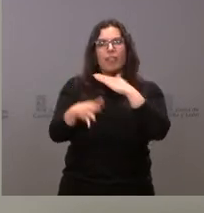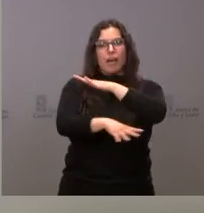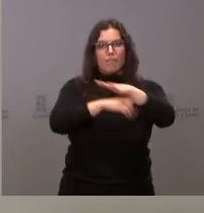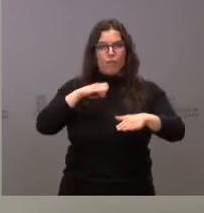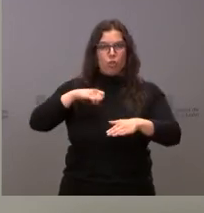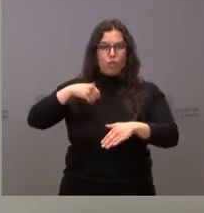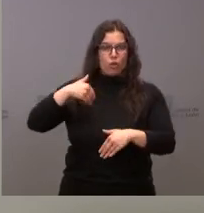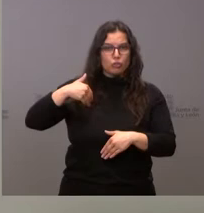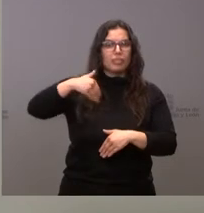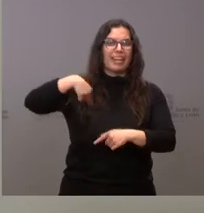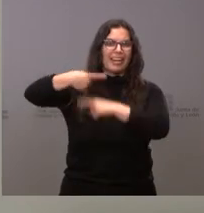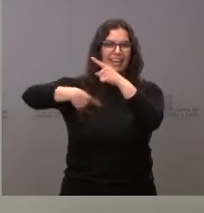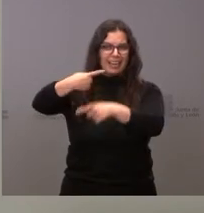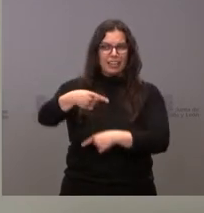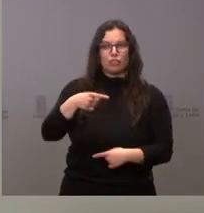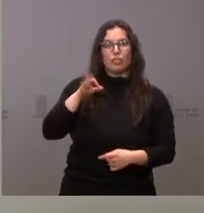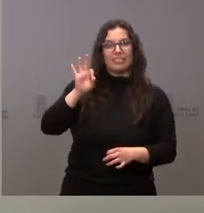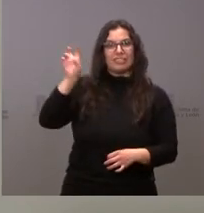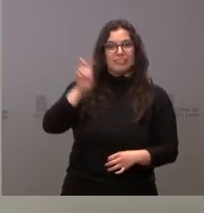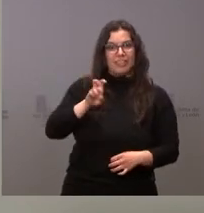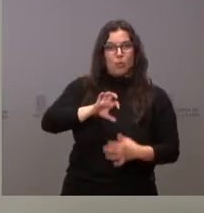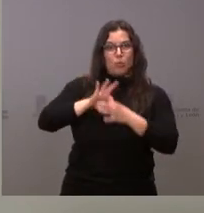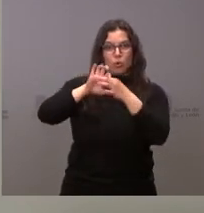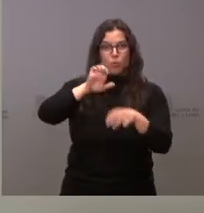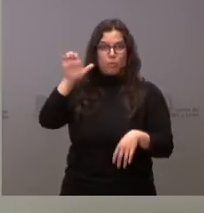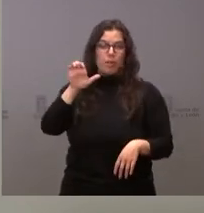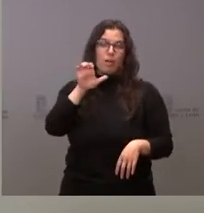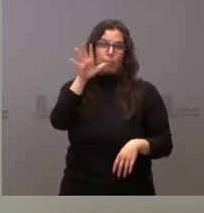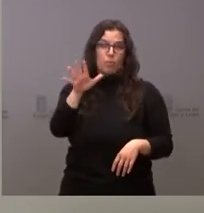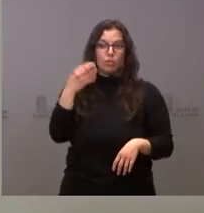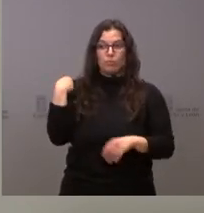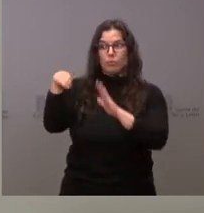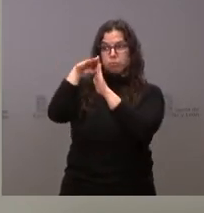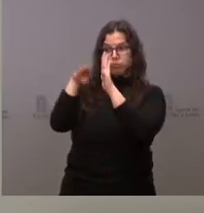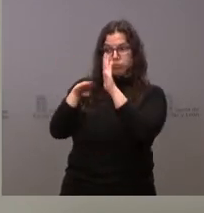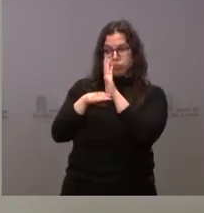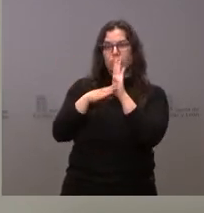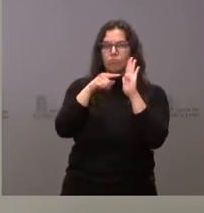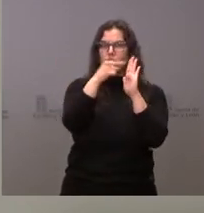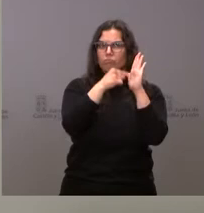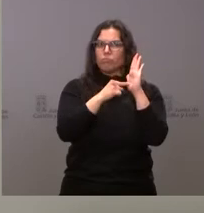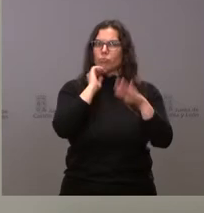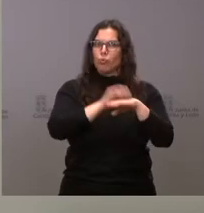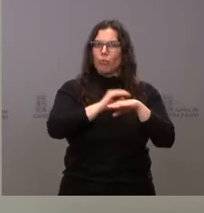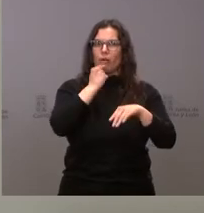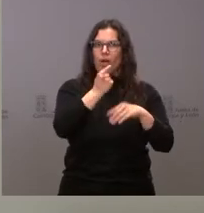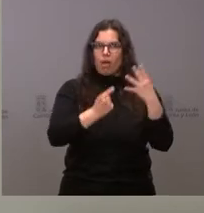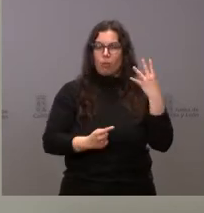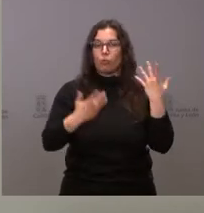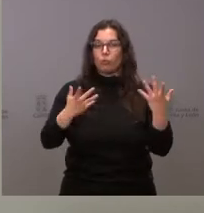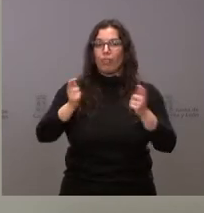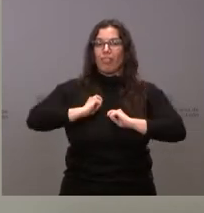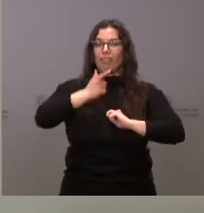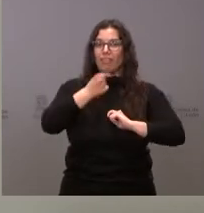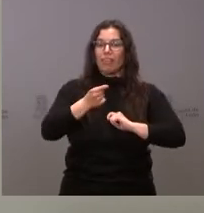la unión europea y por tanto estamos garantizando el cumplimiento de los hitos establecidos para esas actuaciones y lo que nos va a permitir no